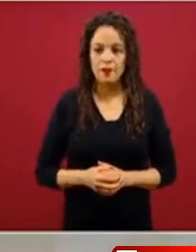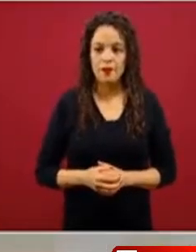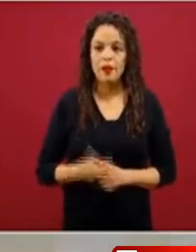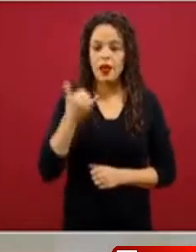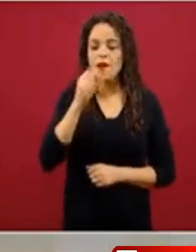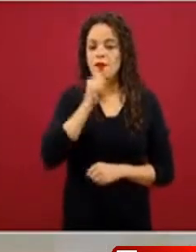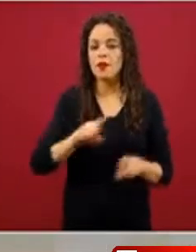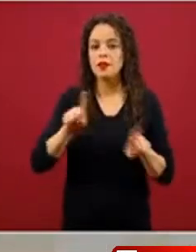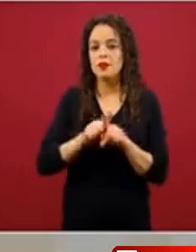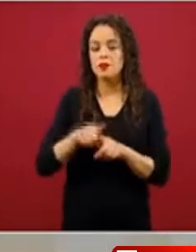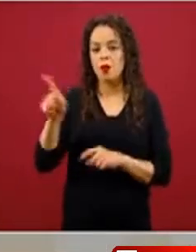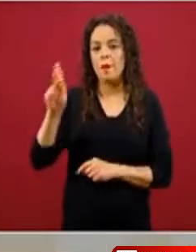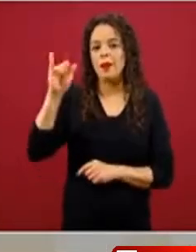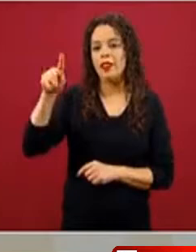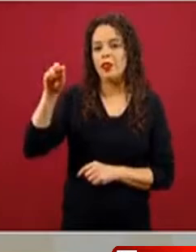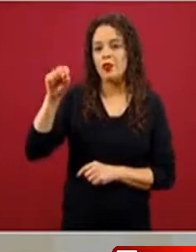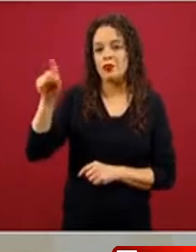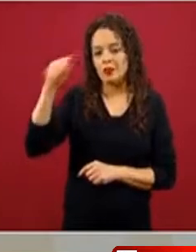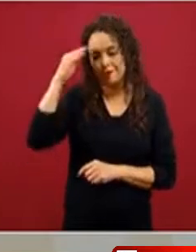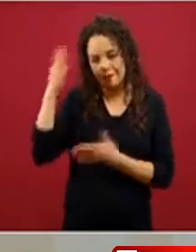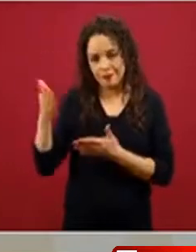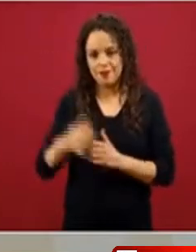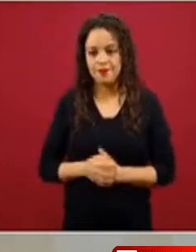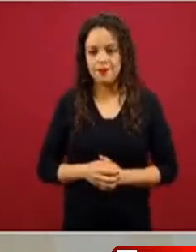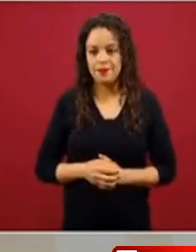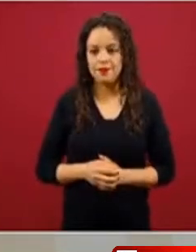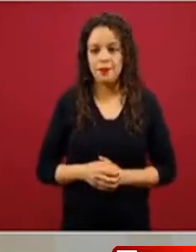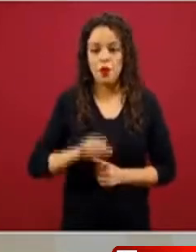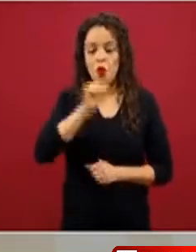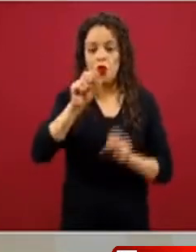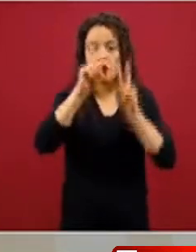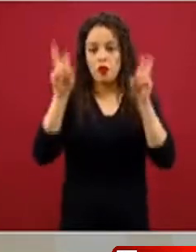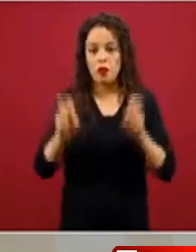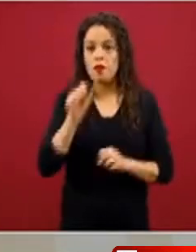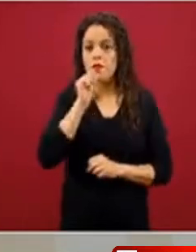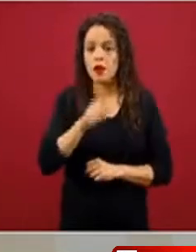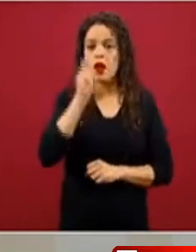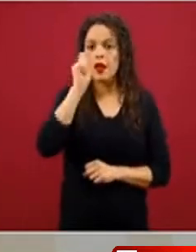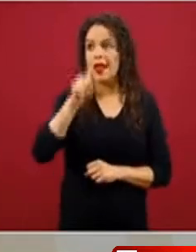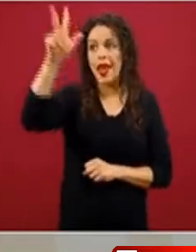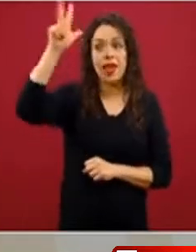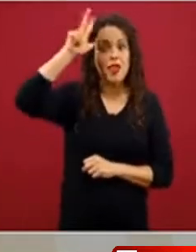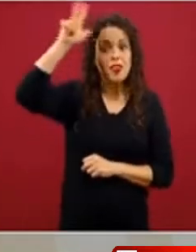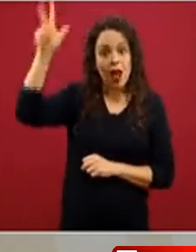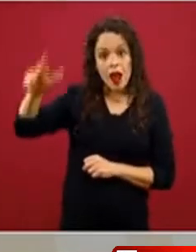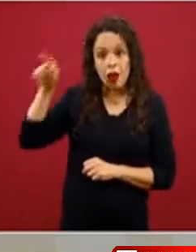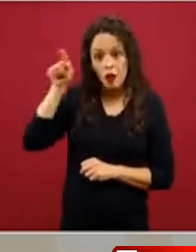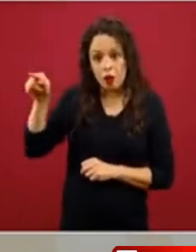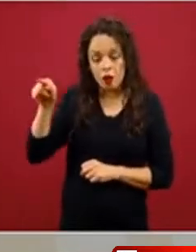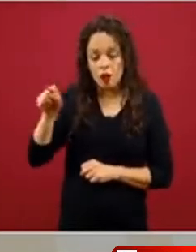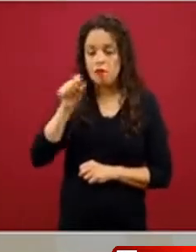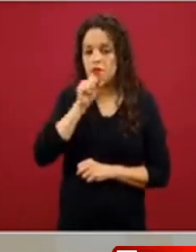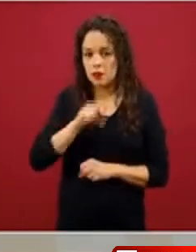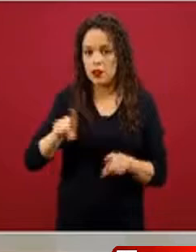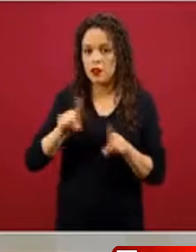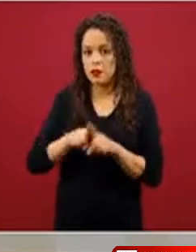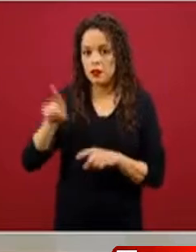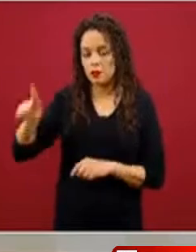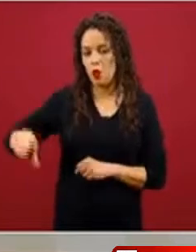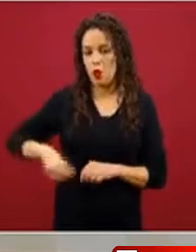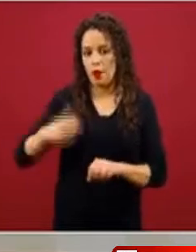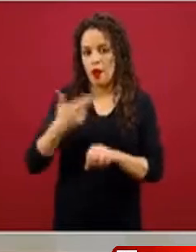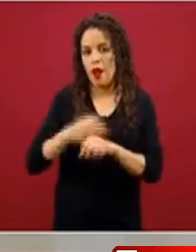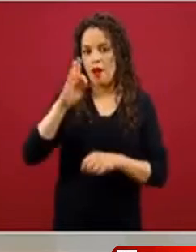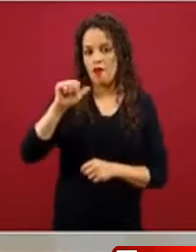ejemplo, hay dos más que también son ilustrativos. El estado de Hidalgo, también el gobernador Omar Fayad ha estado